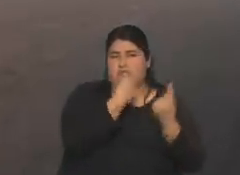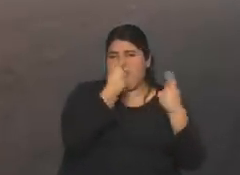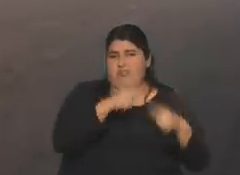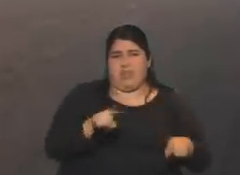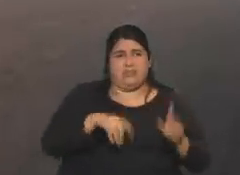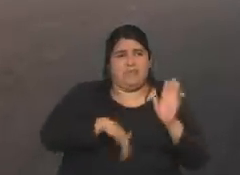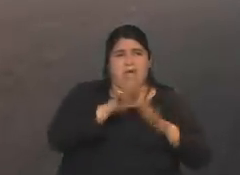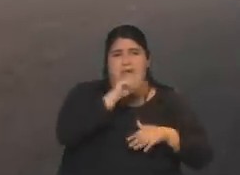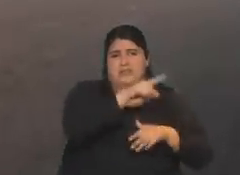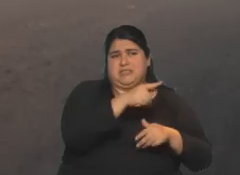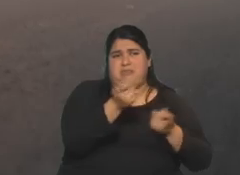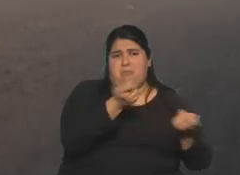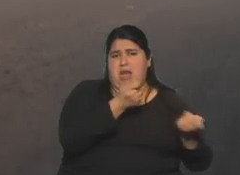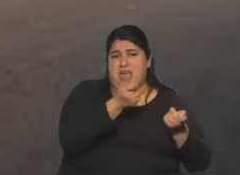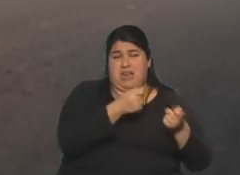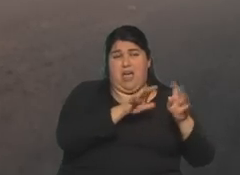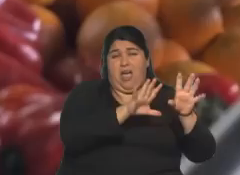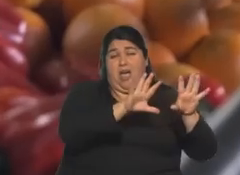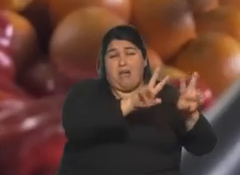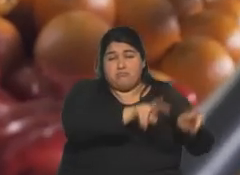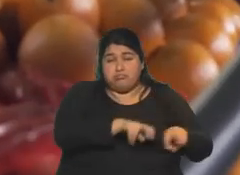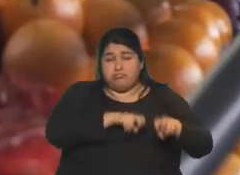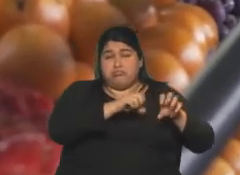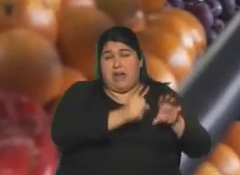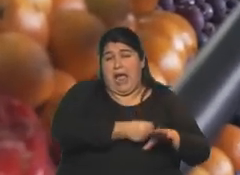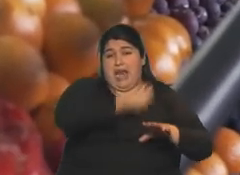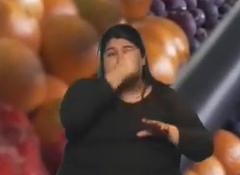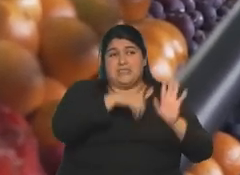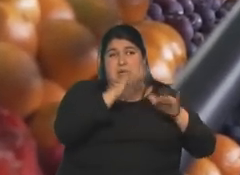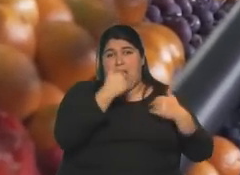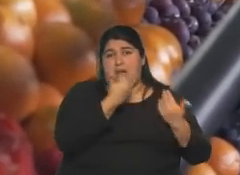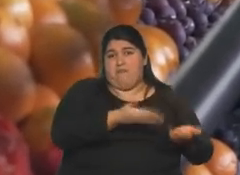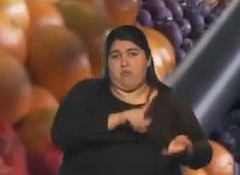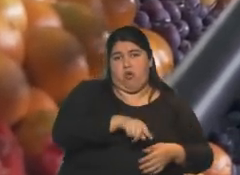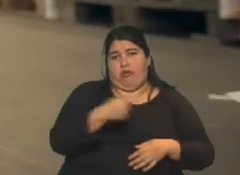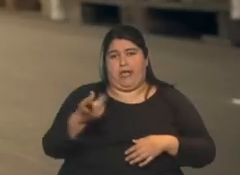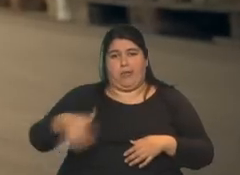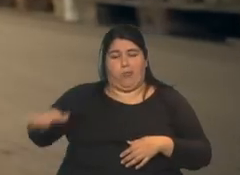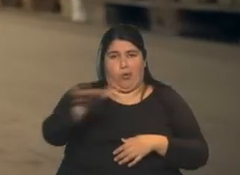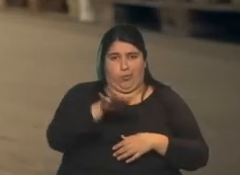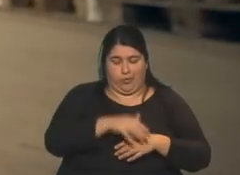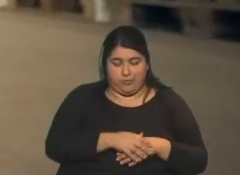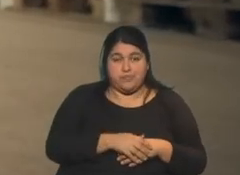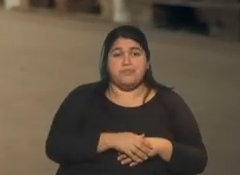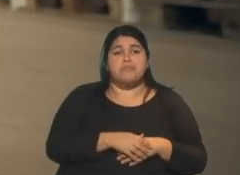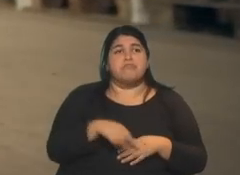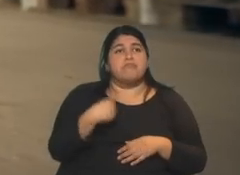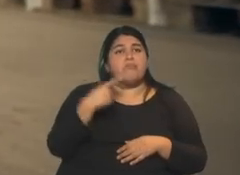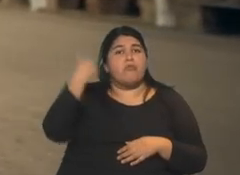la lógica de la ganancia por sobre la de la distribución y el bien común. ¿Cuál es el futuro que tenemos por